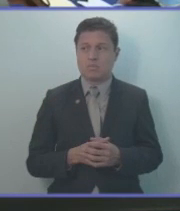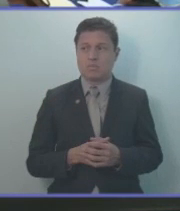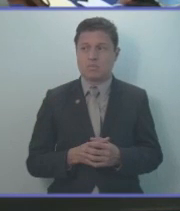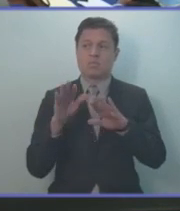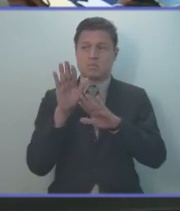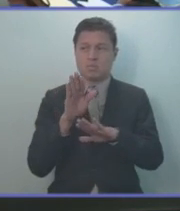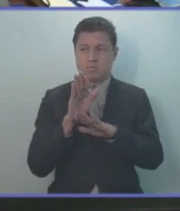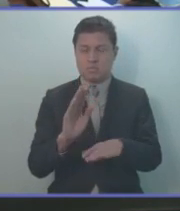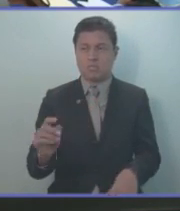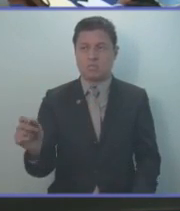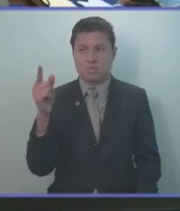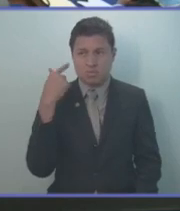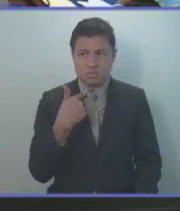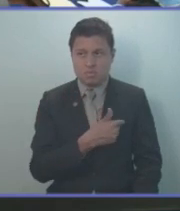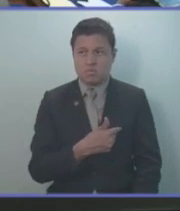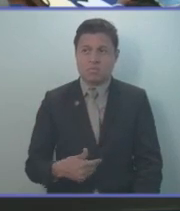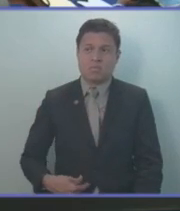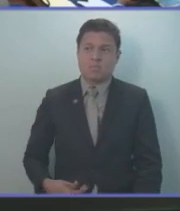Muchas gracias, presidente.